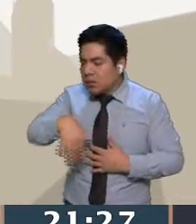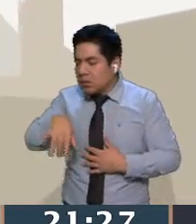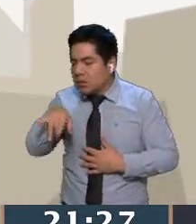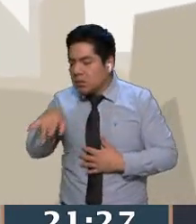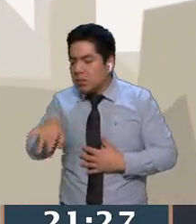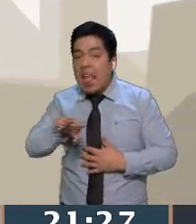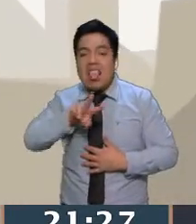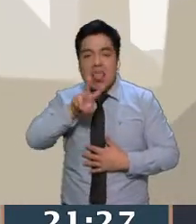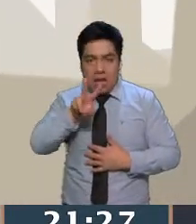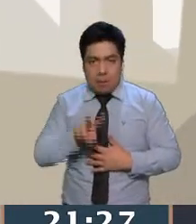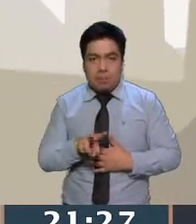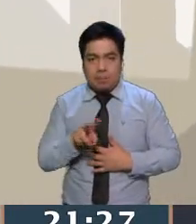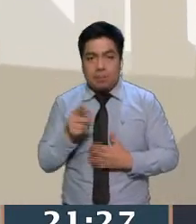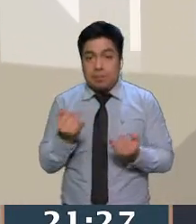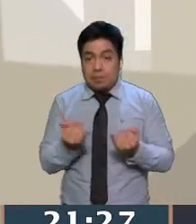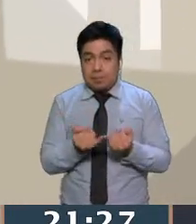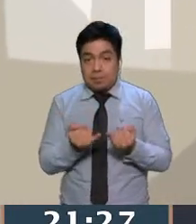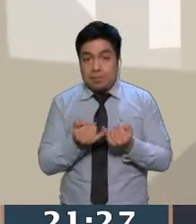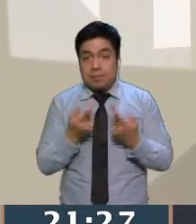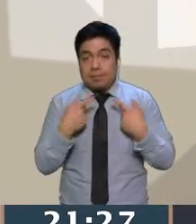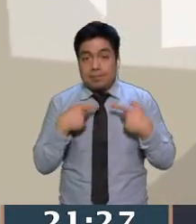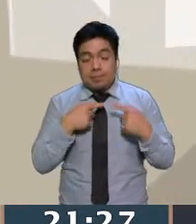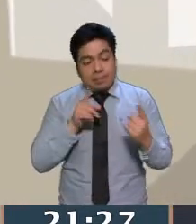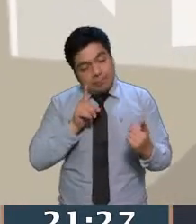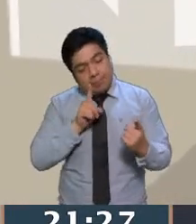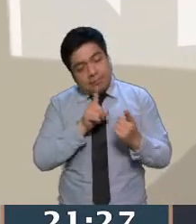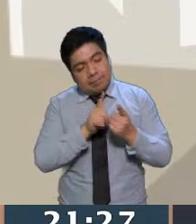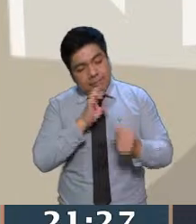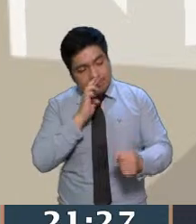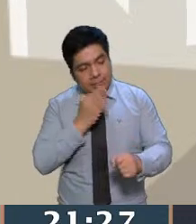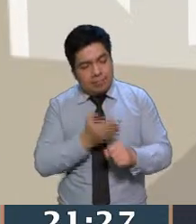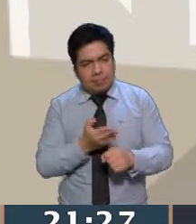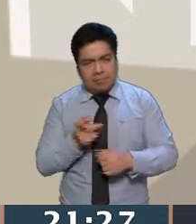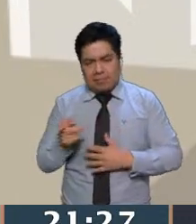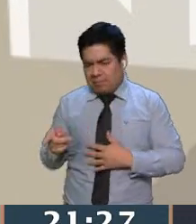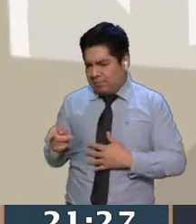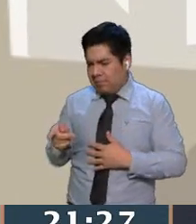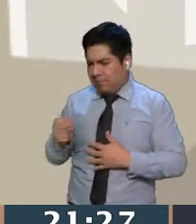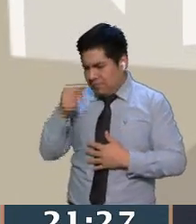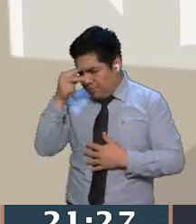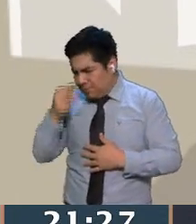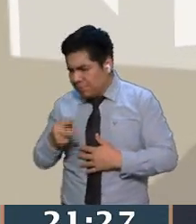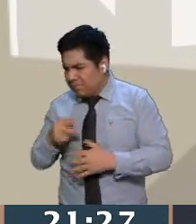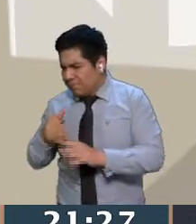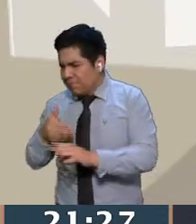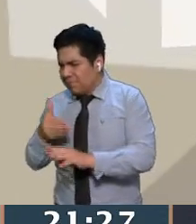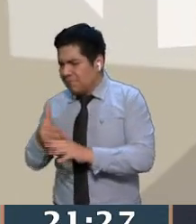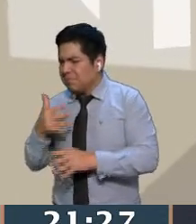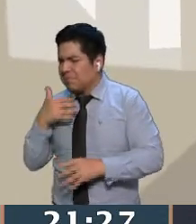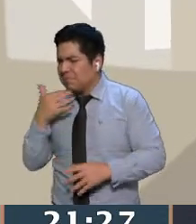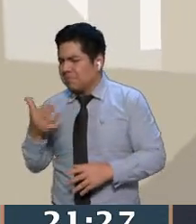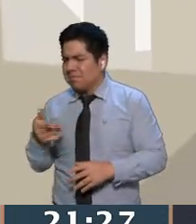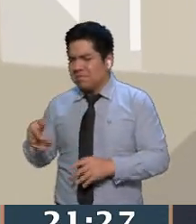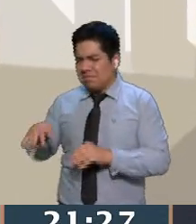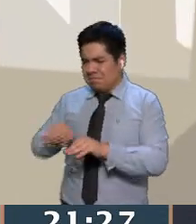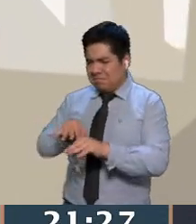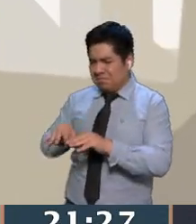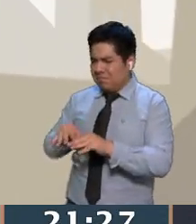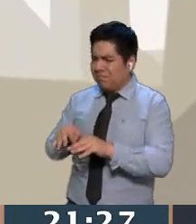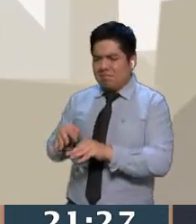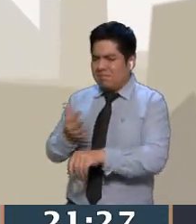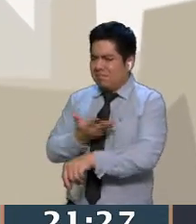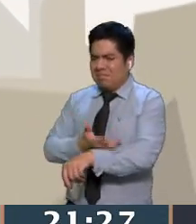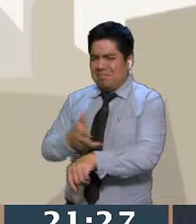tiene responsabilidad con la sociedad. Todo eso no lo es Mexicanos contra la Corrupción y la Impunidad. Hacen un trabajo deshonesto, no